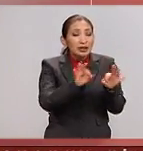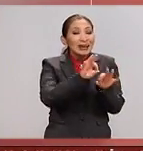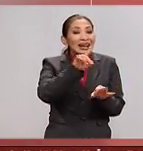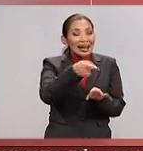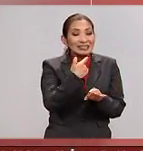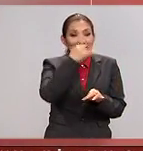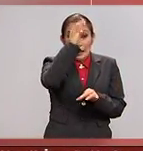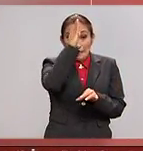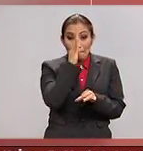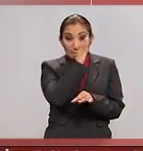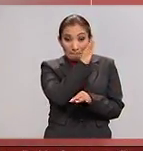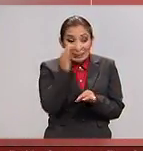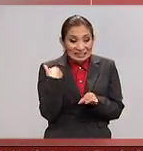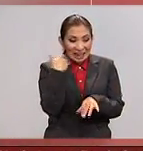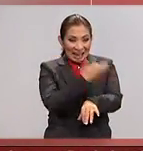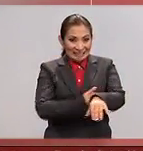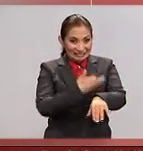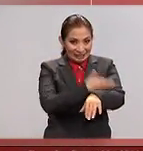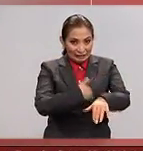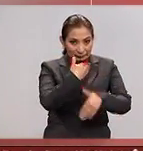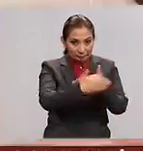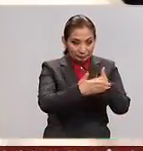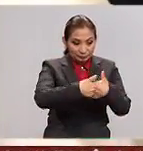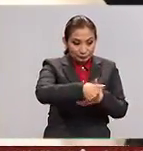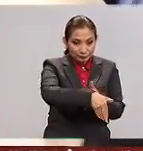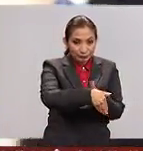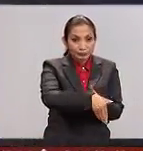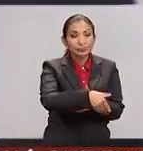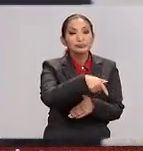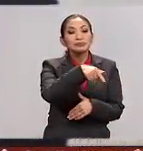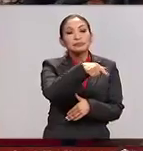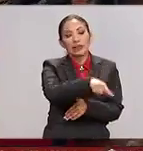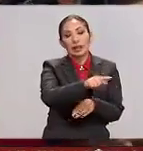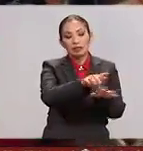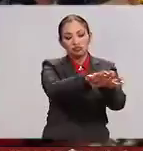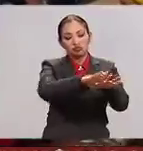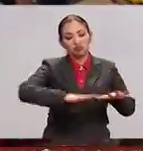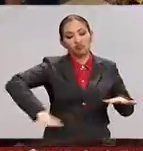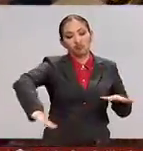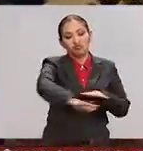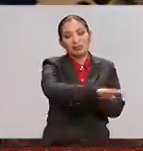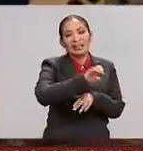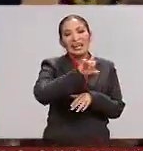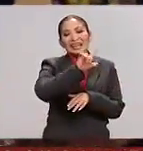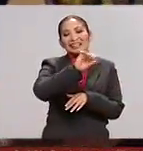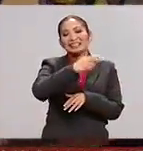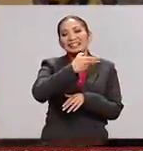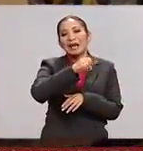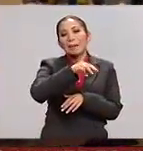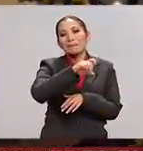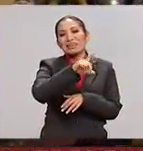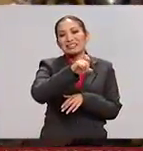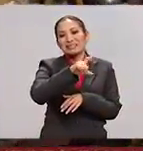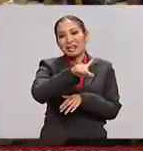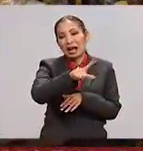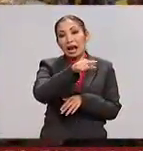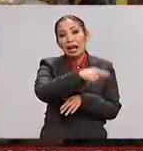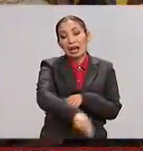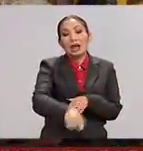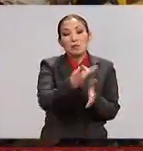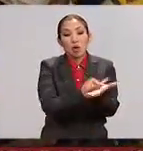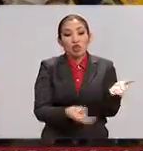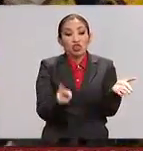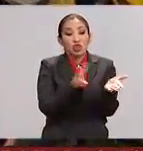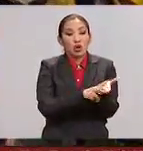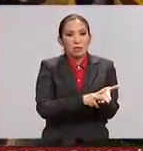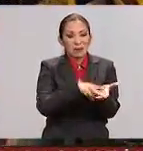era esta misa que va a tener por la tarde en la explanada esta del Chamizal. Es una misa binacional